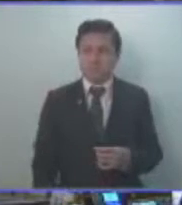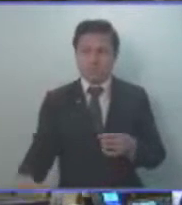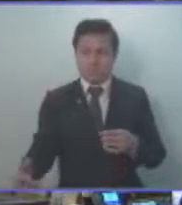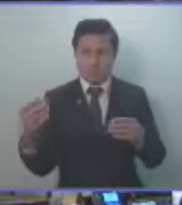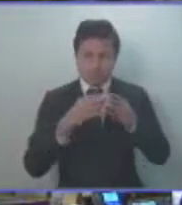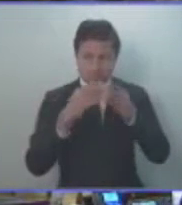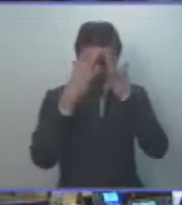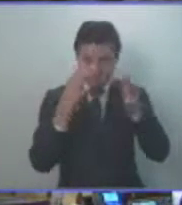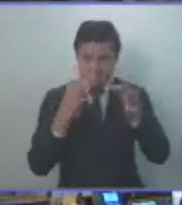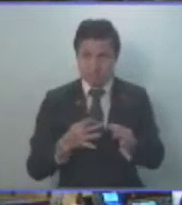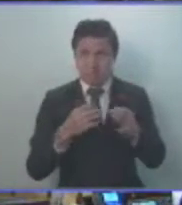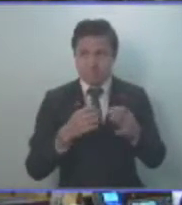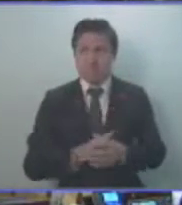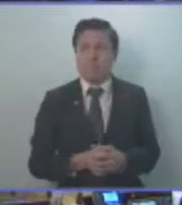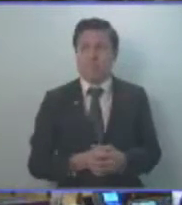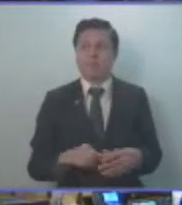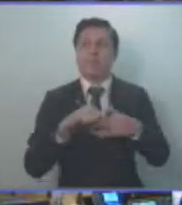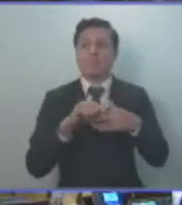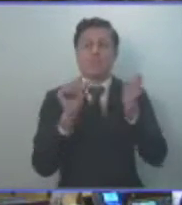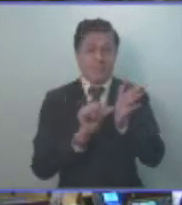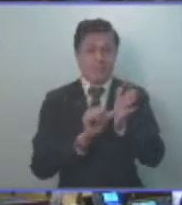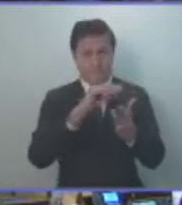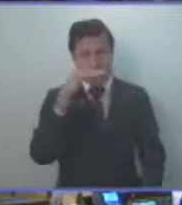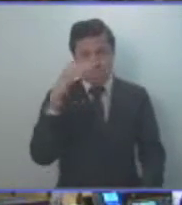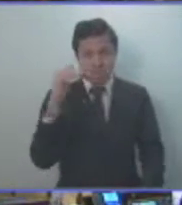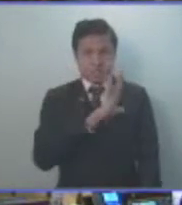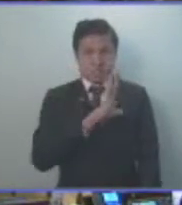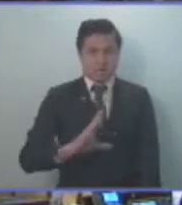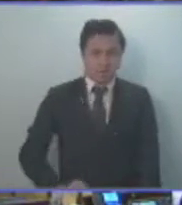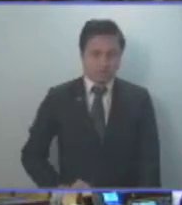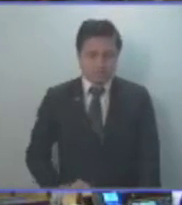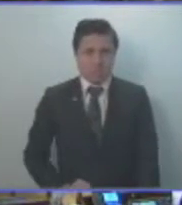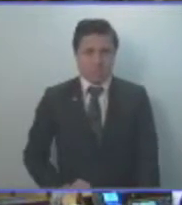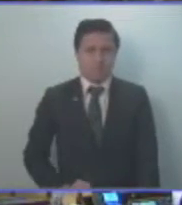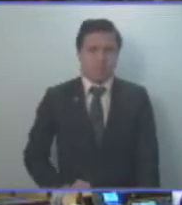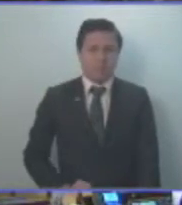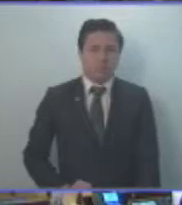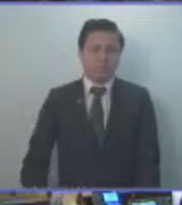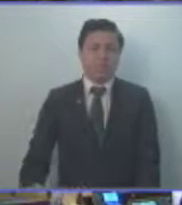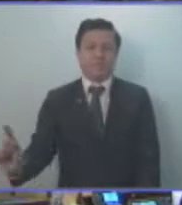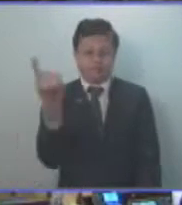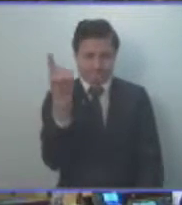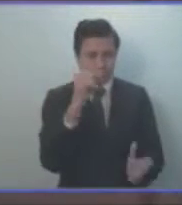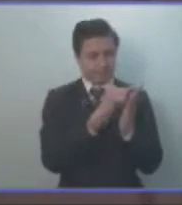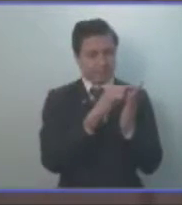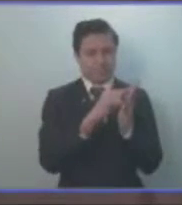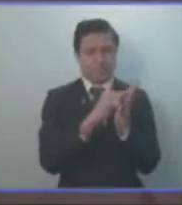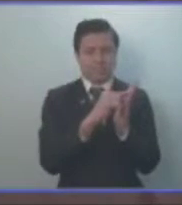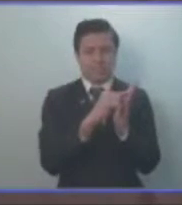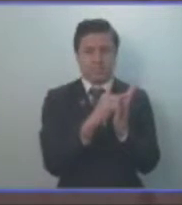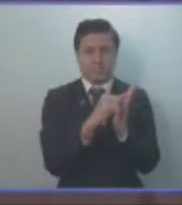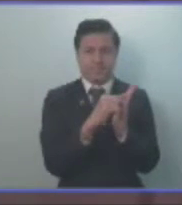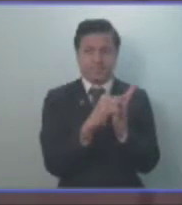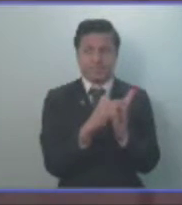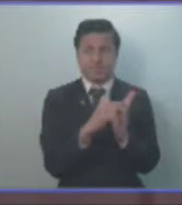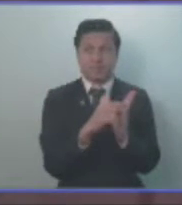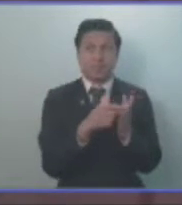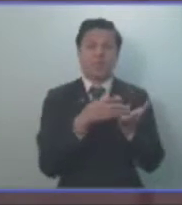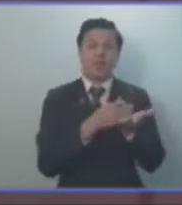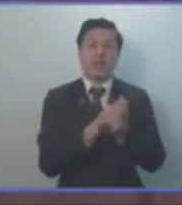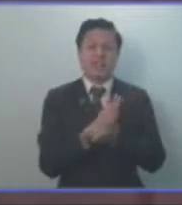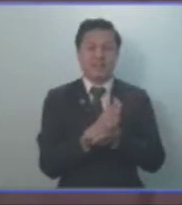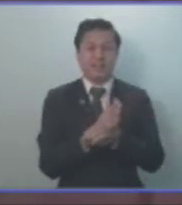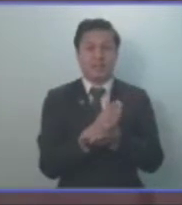Decreto número. La Asamblea Legislativa de la República de El Salvador, considerando que mediante